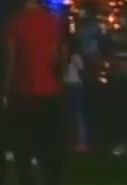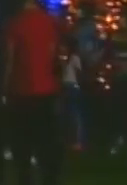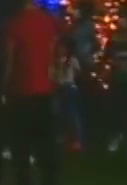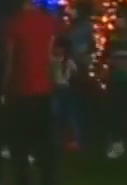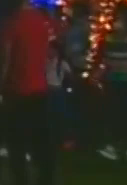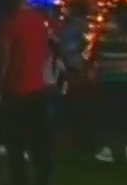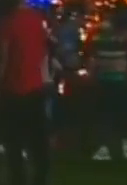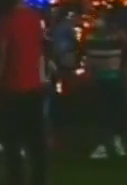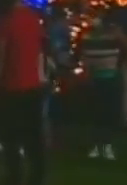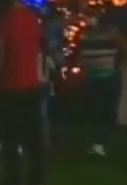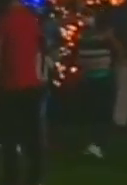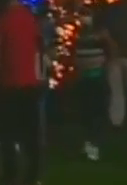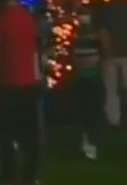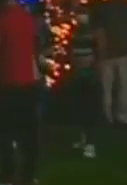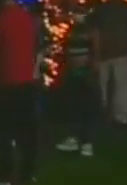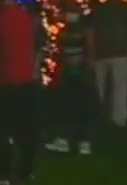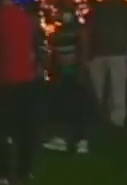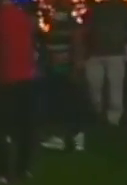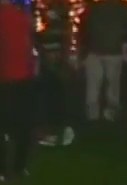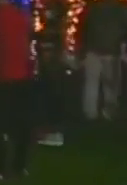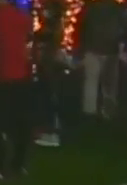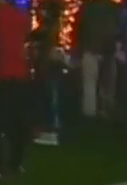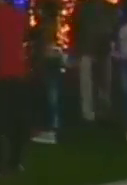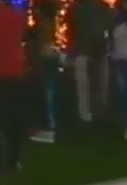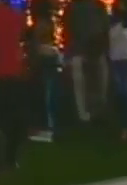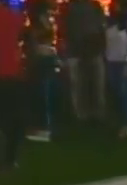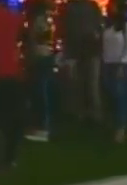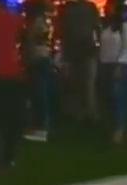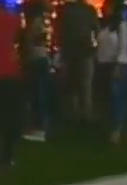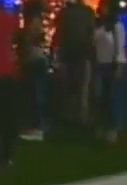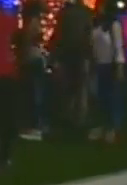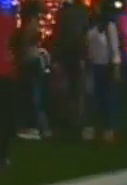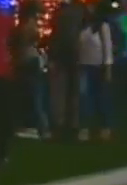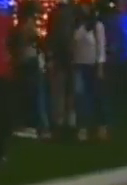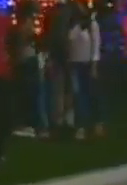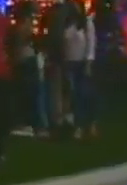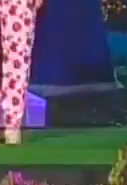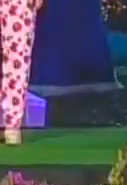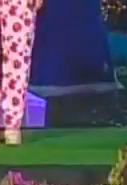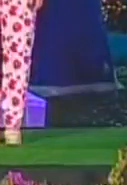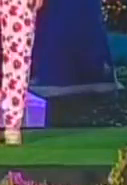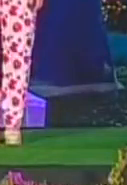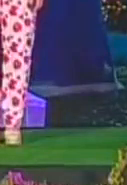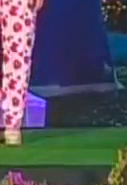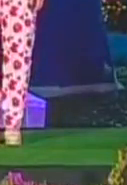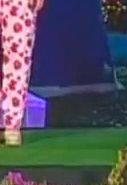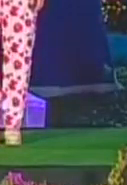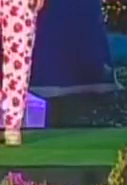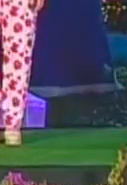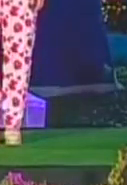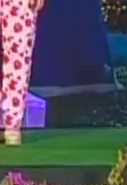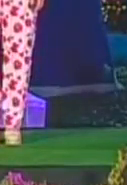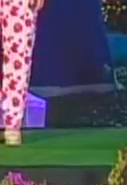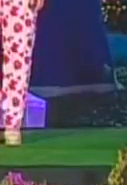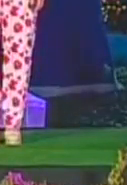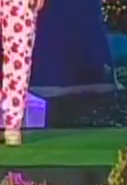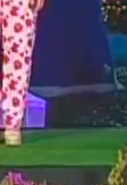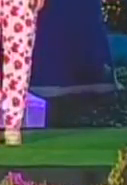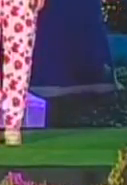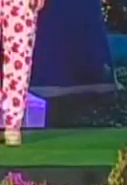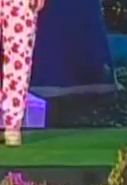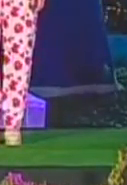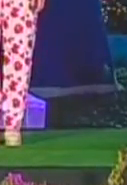pueblo en este comienzo de un mes flexibilizado, que en el Zulia nos comprometemos, hermano presidente, a que cada uno, cada una